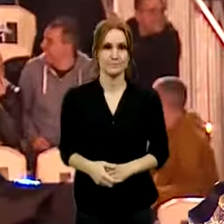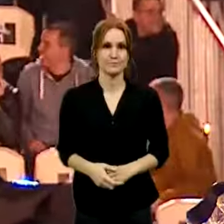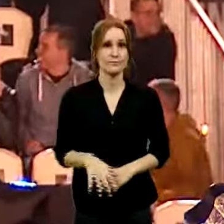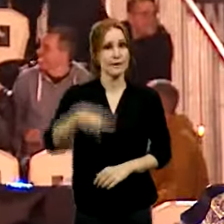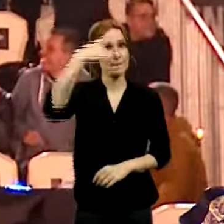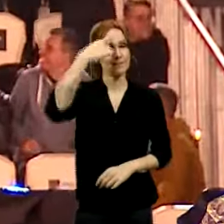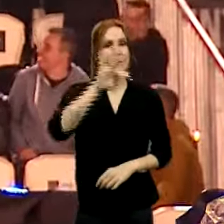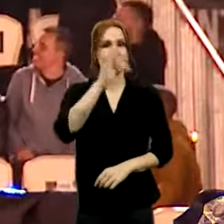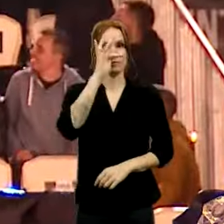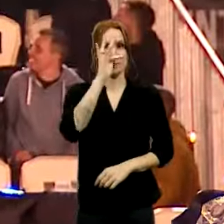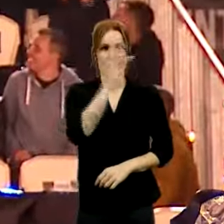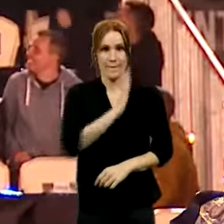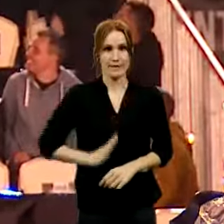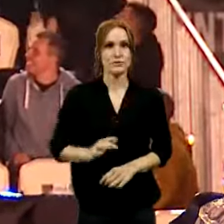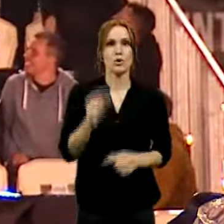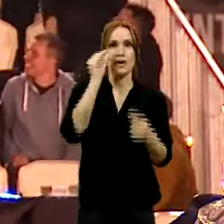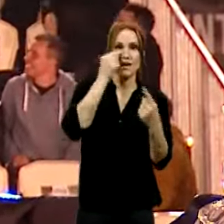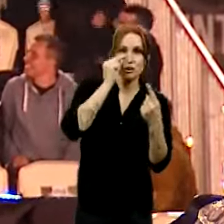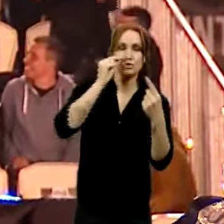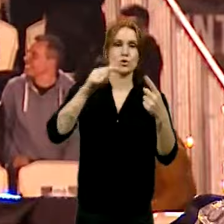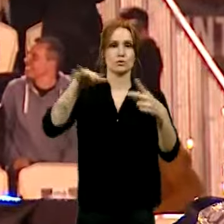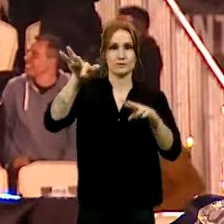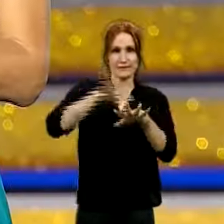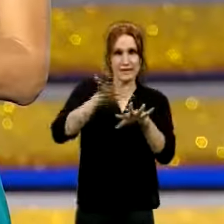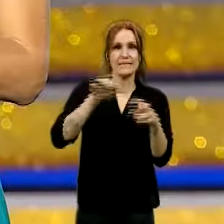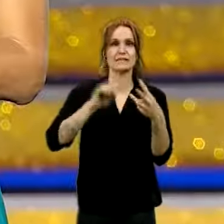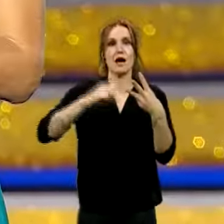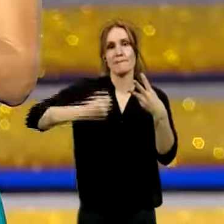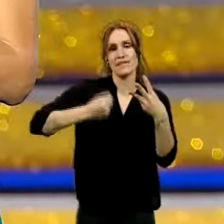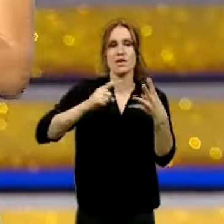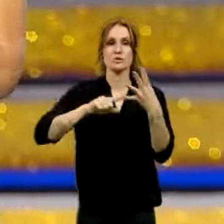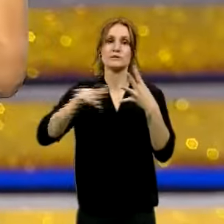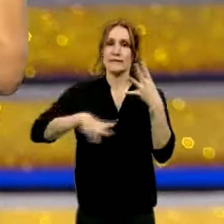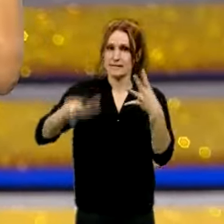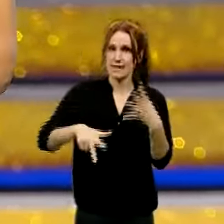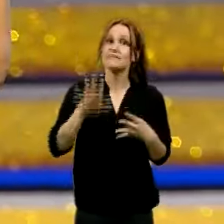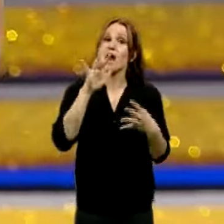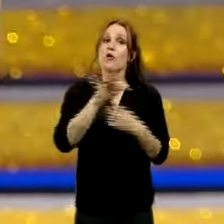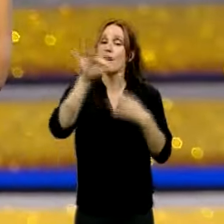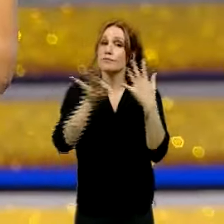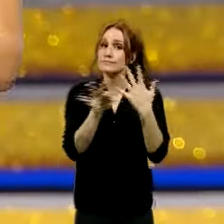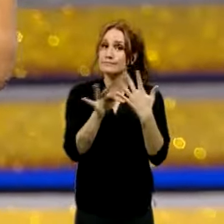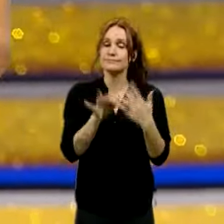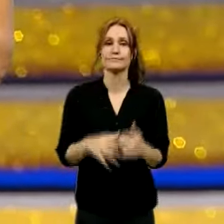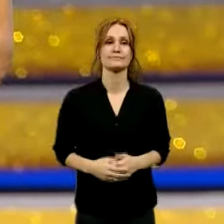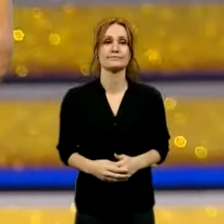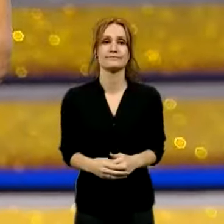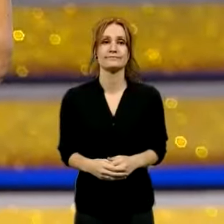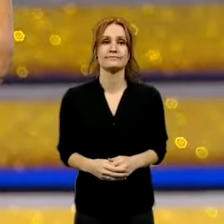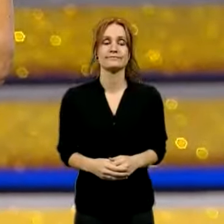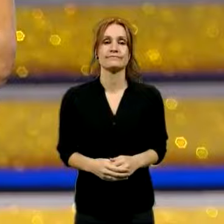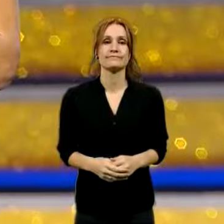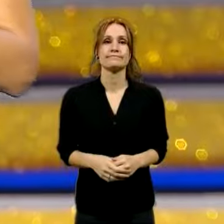momento tenemos a Legañoso, Chancleta, Majadero, Serenquenquenes. Y vamos con los siguientes. Los siguientes que